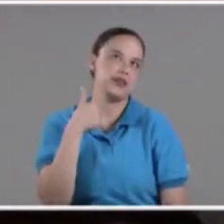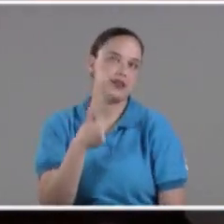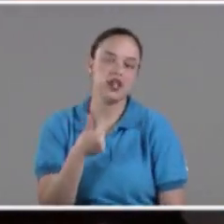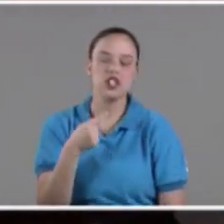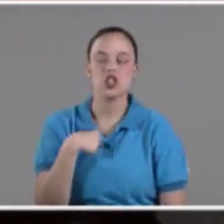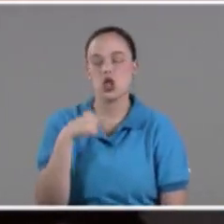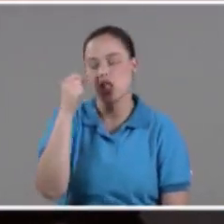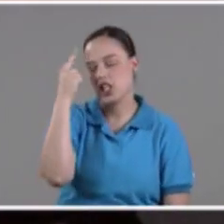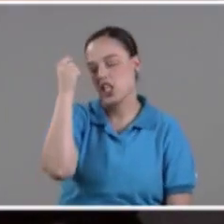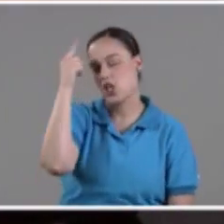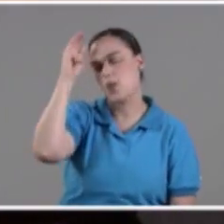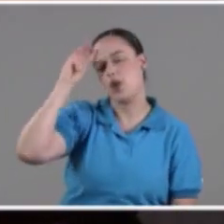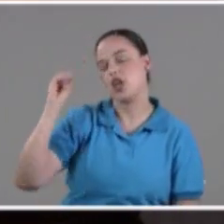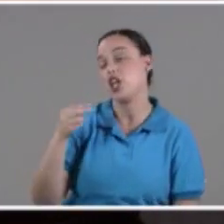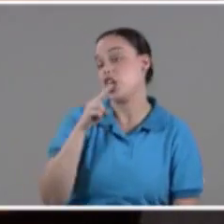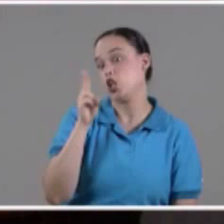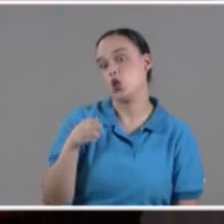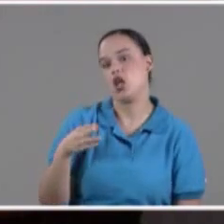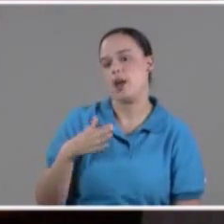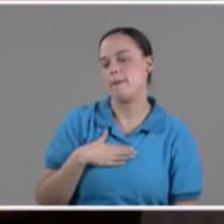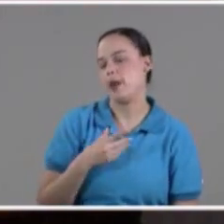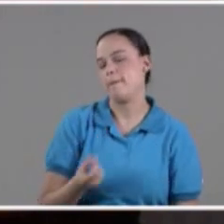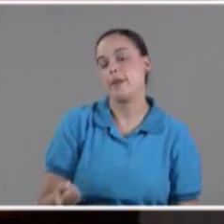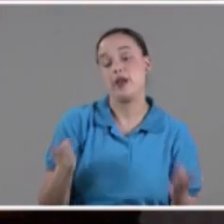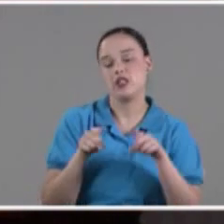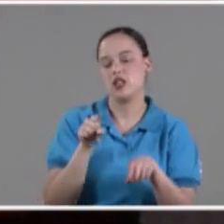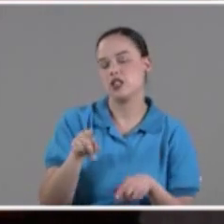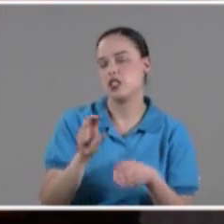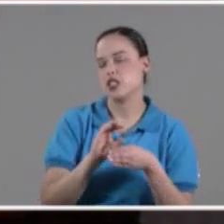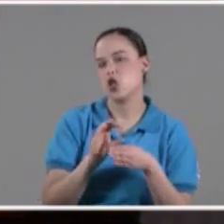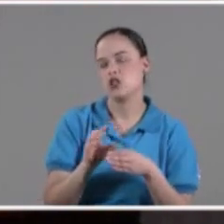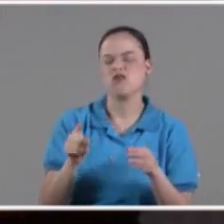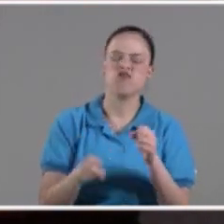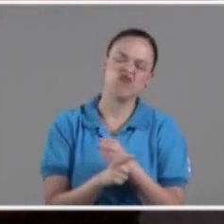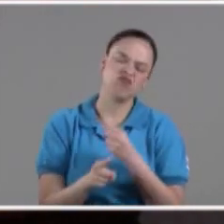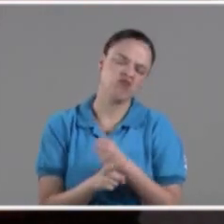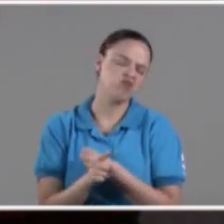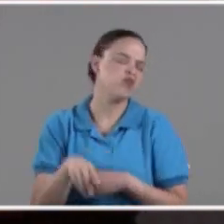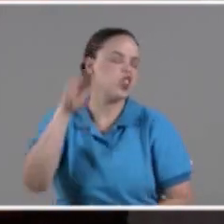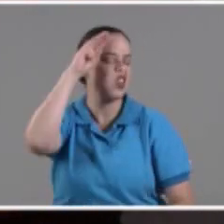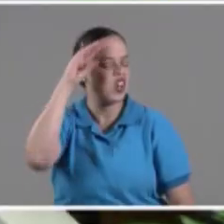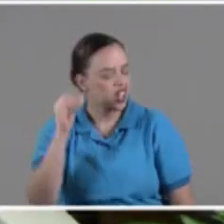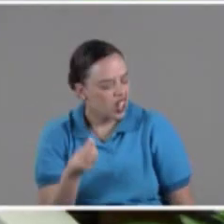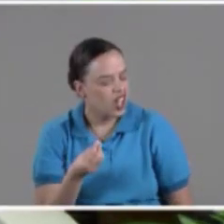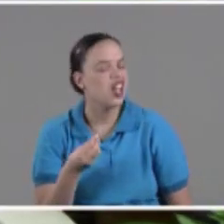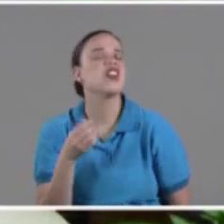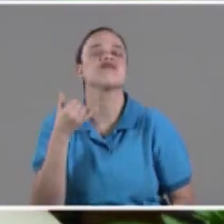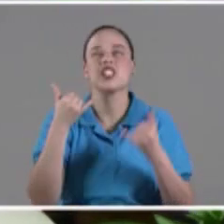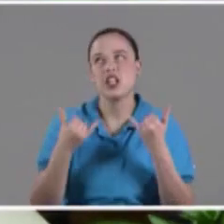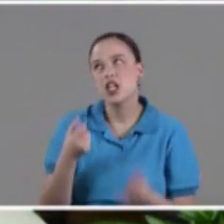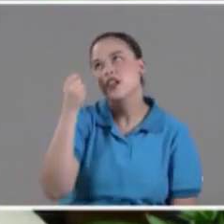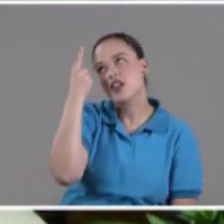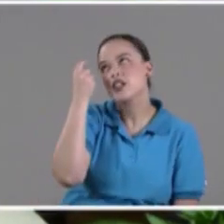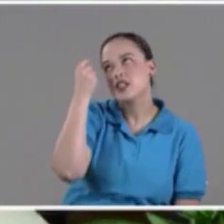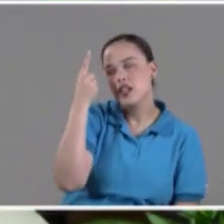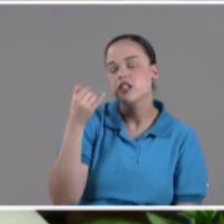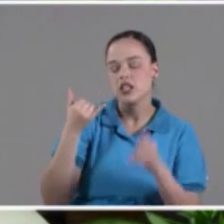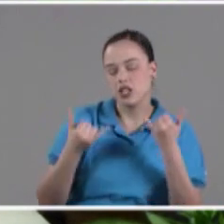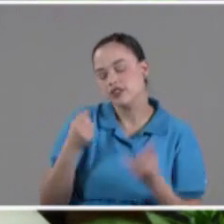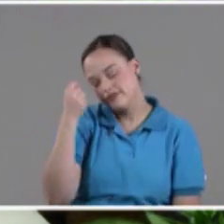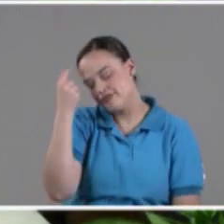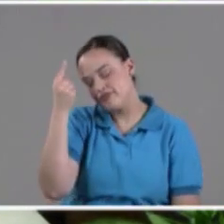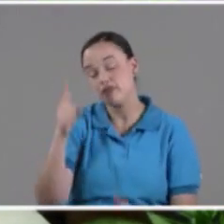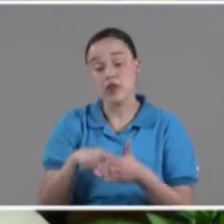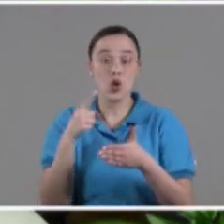porque nunca me había pasado este tipo de problema y ahora me empieza a pasar ahora comprendo Ahora entiendo Ahora entiendo